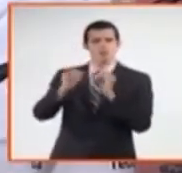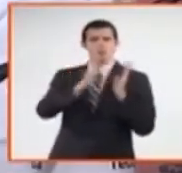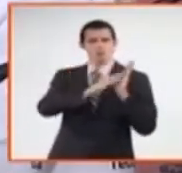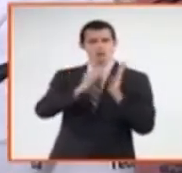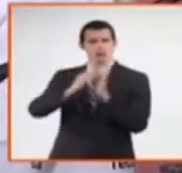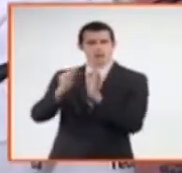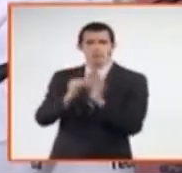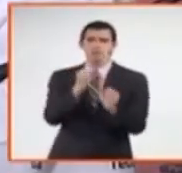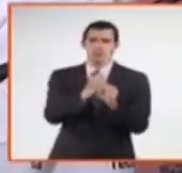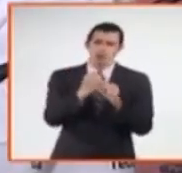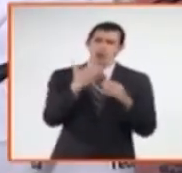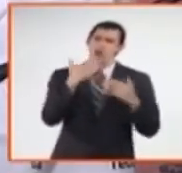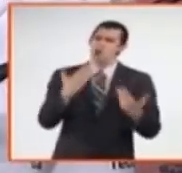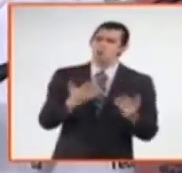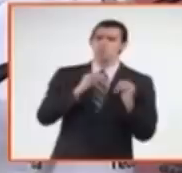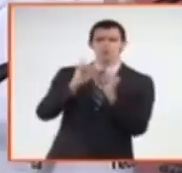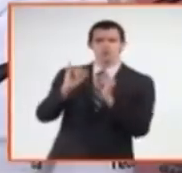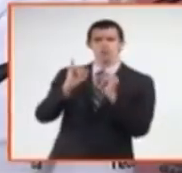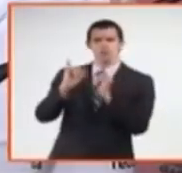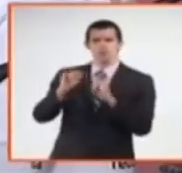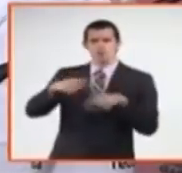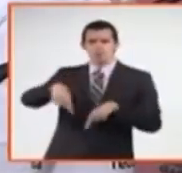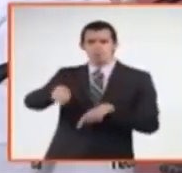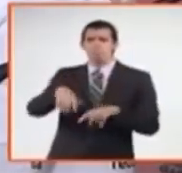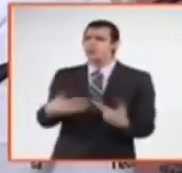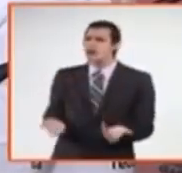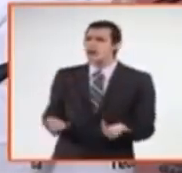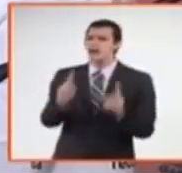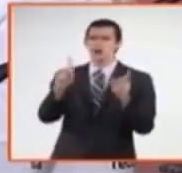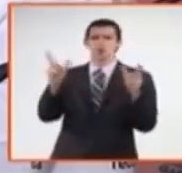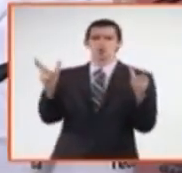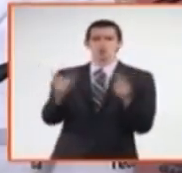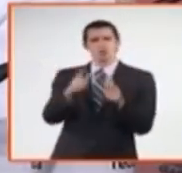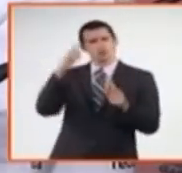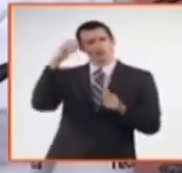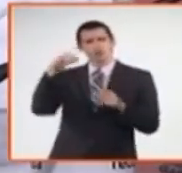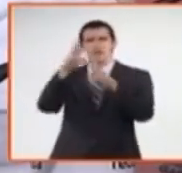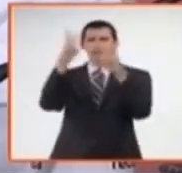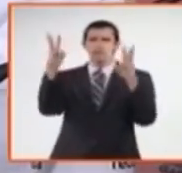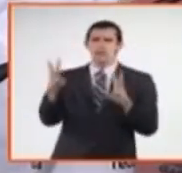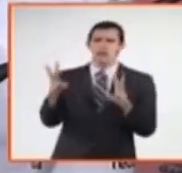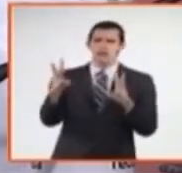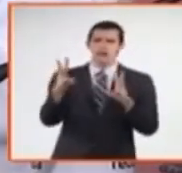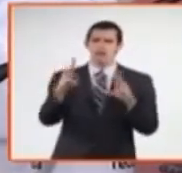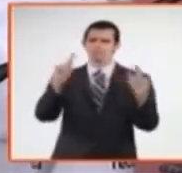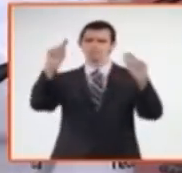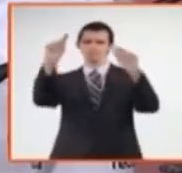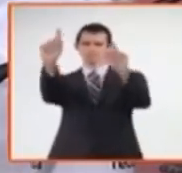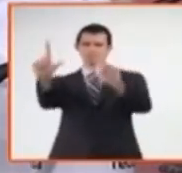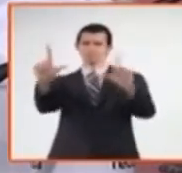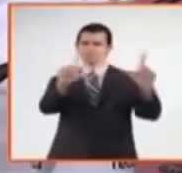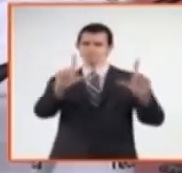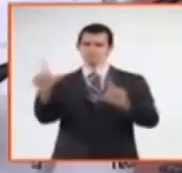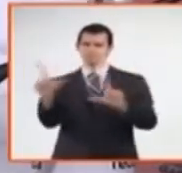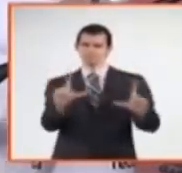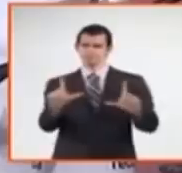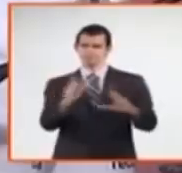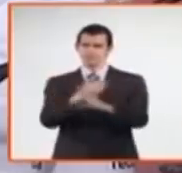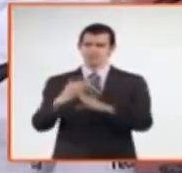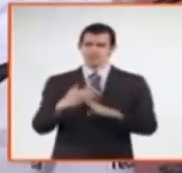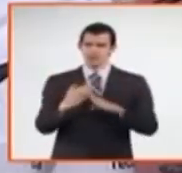s en la sede de los meses y ofrece para también mostrar el resultado y empezar a conversar de todo el